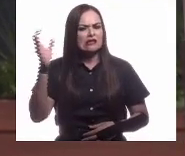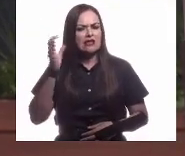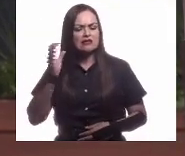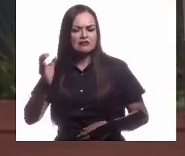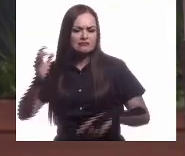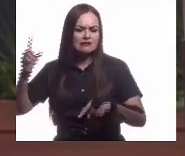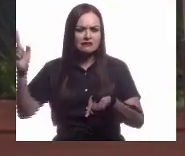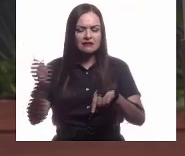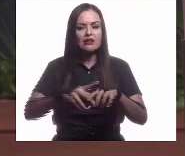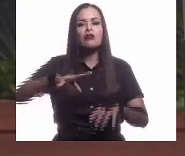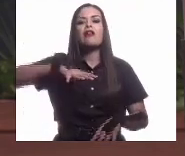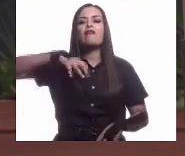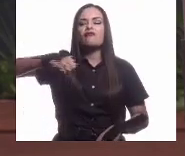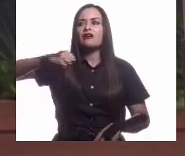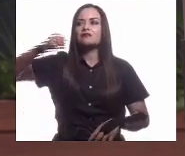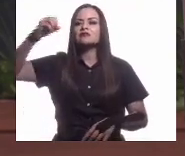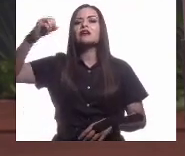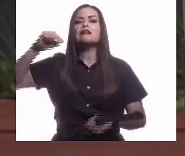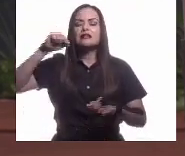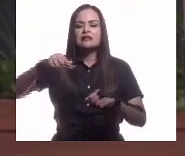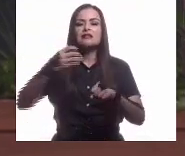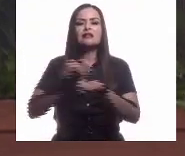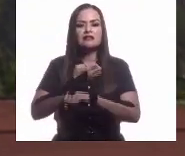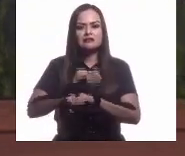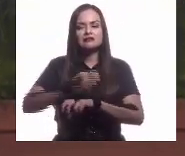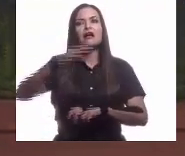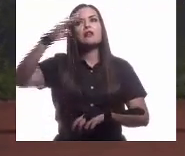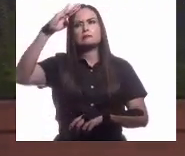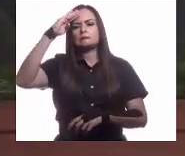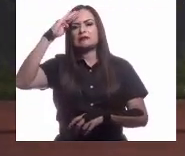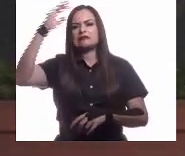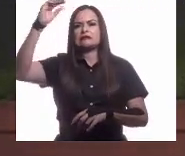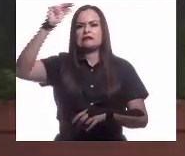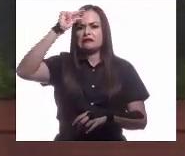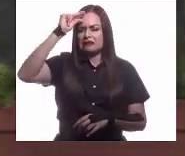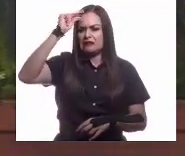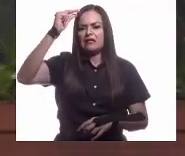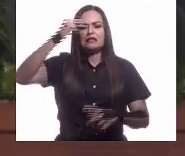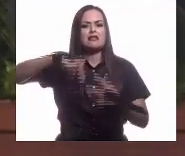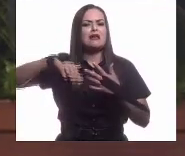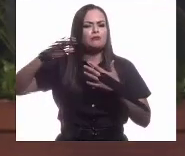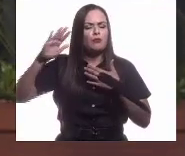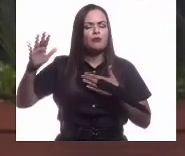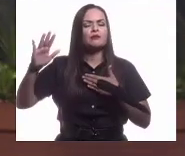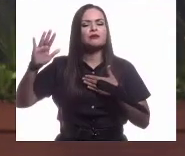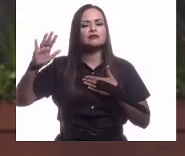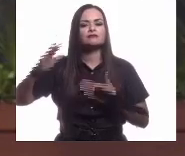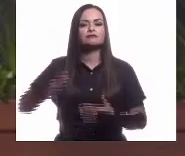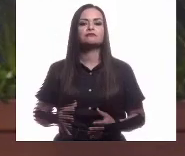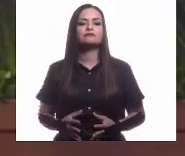fuerza y con la inteligencia del Estado. Asumí el compromiso.